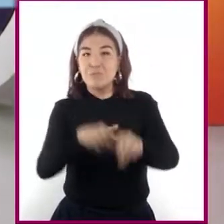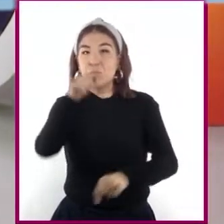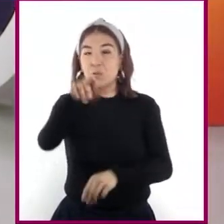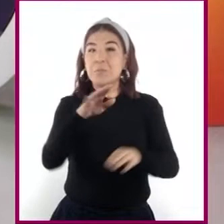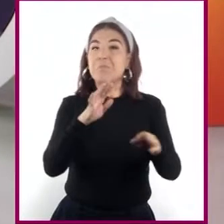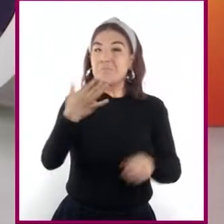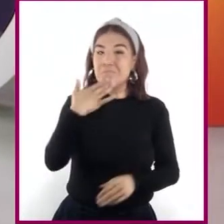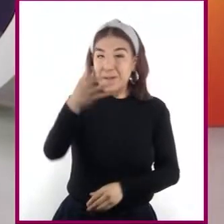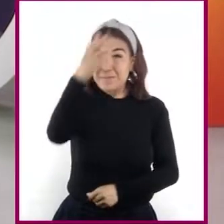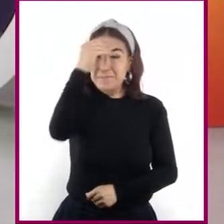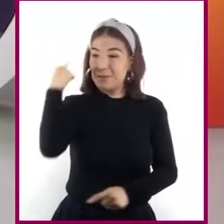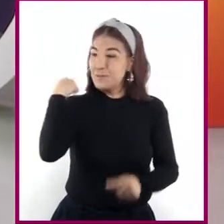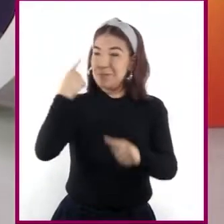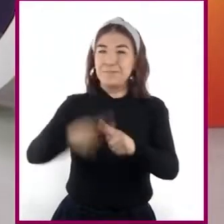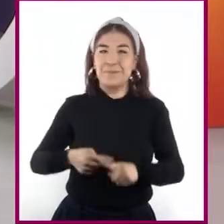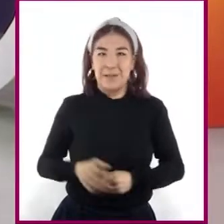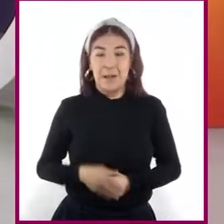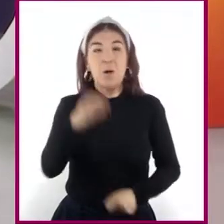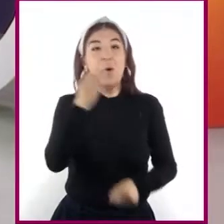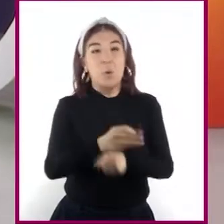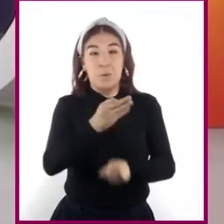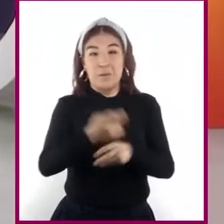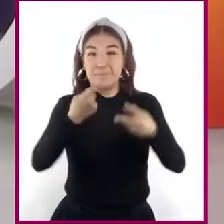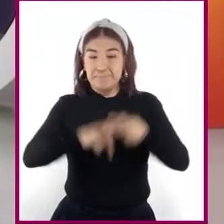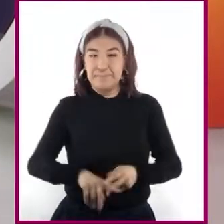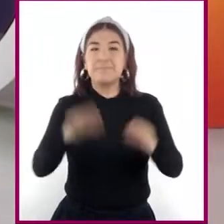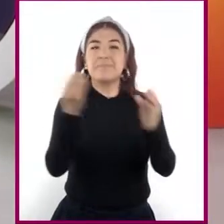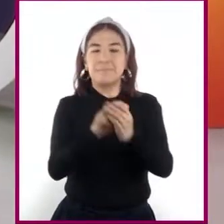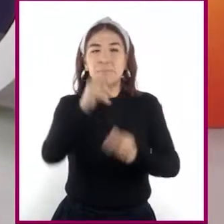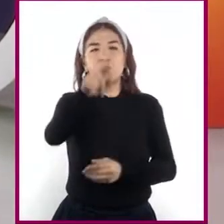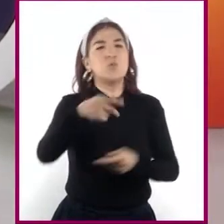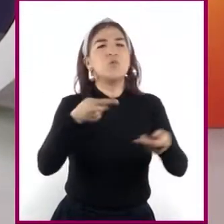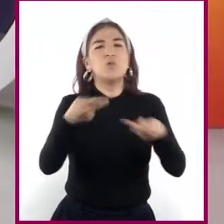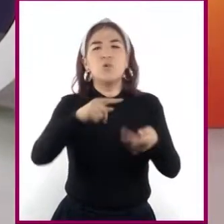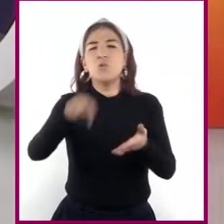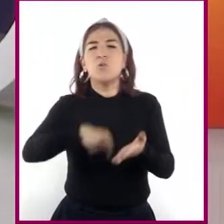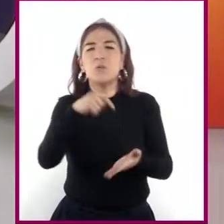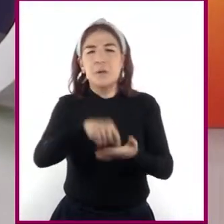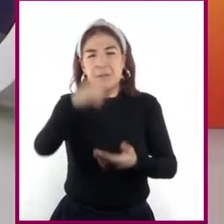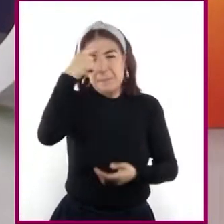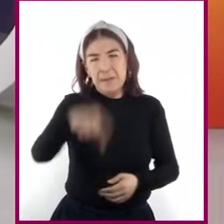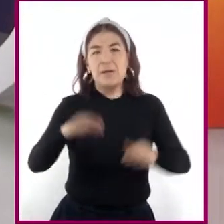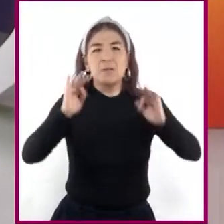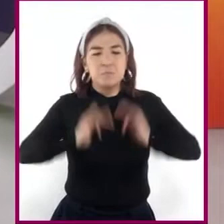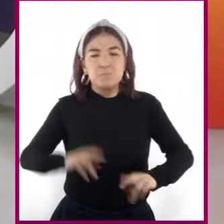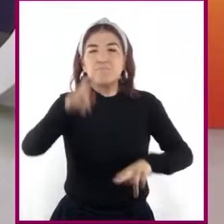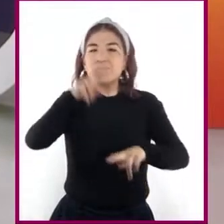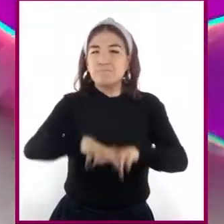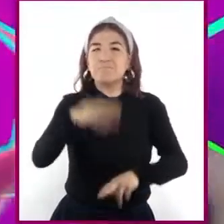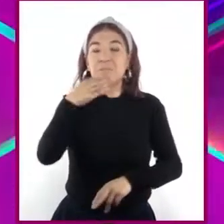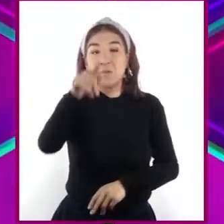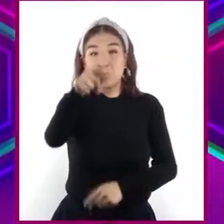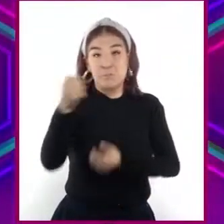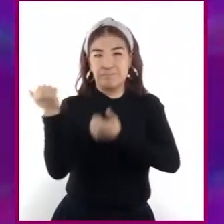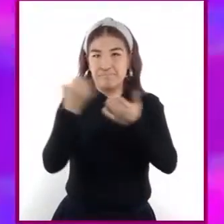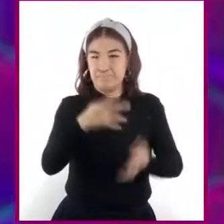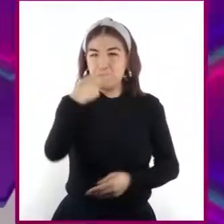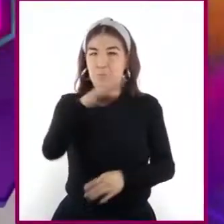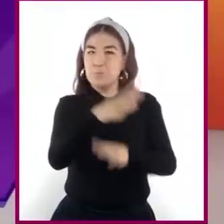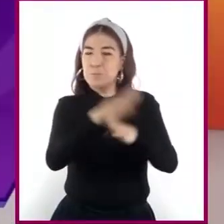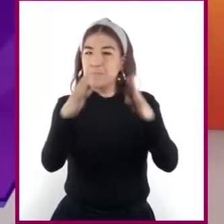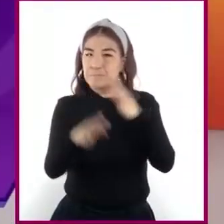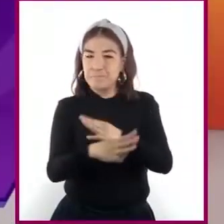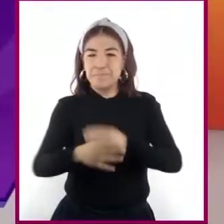cada transmisión. Para comenzar esta sesión, preparen un lugar apropiado, tomen una posición cómoda y tengan a la mano los siguientes